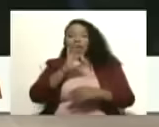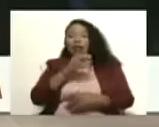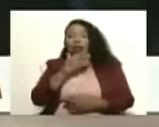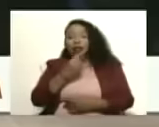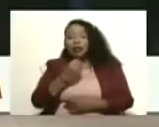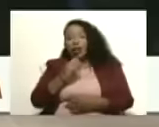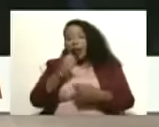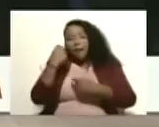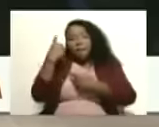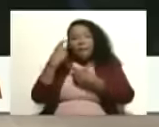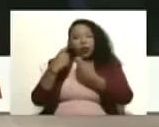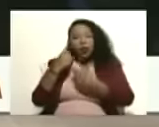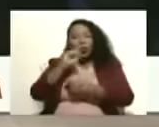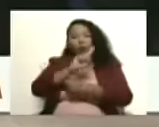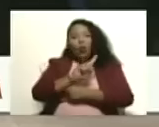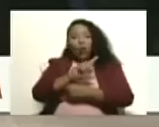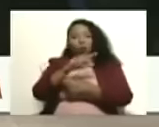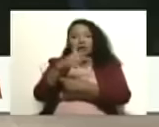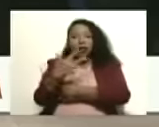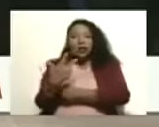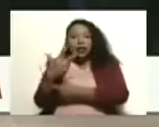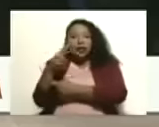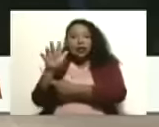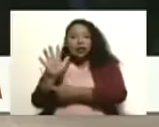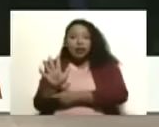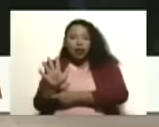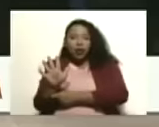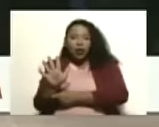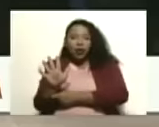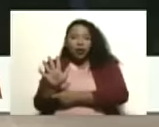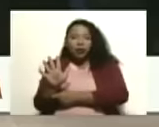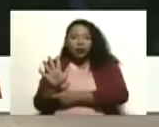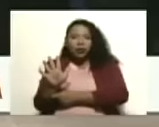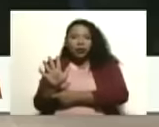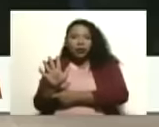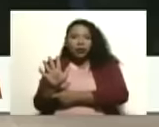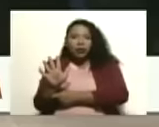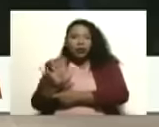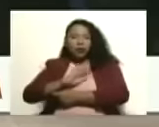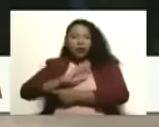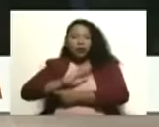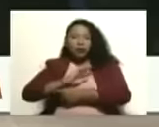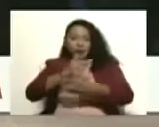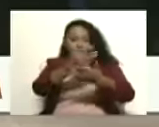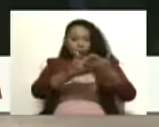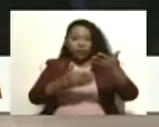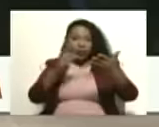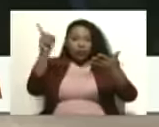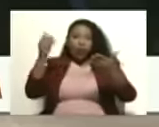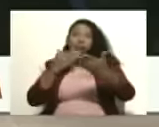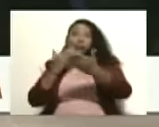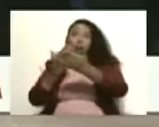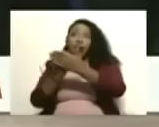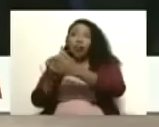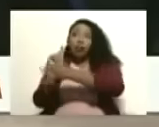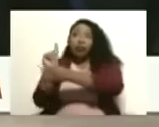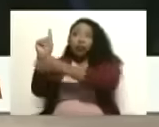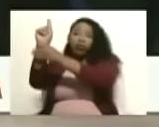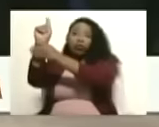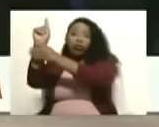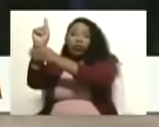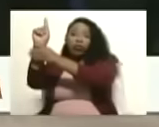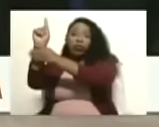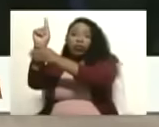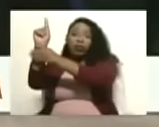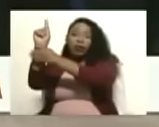las preguntas 1, 3 y 5 que están en su contenido. Esa fue la petición de la